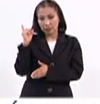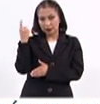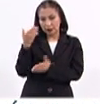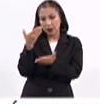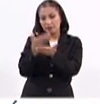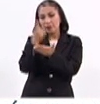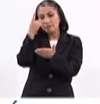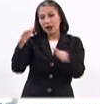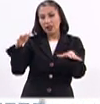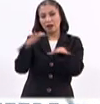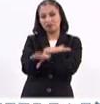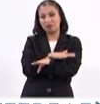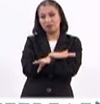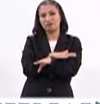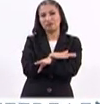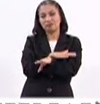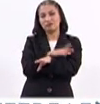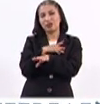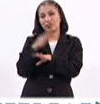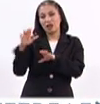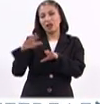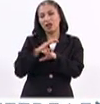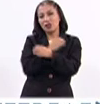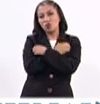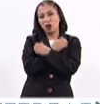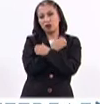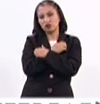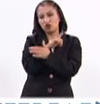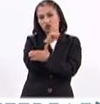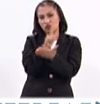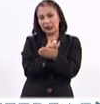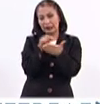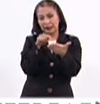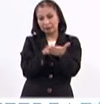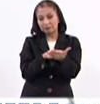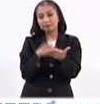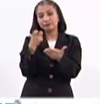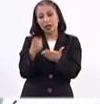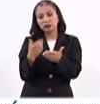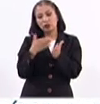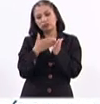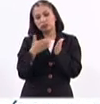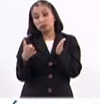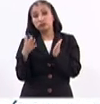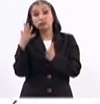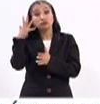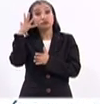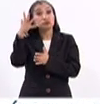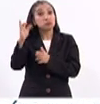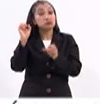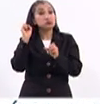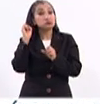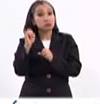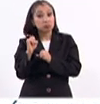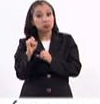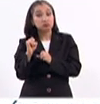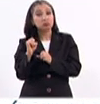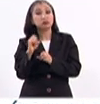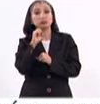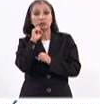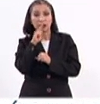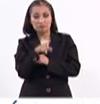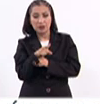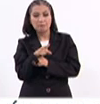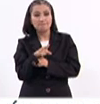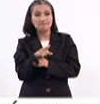diciembre para la abrogación de la reforma educativa, y esto va a llevar como consecuencia